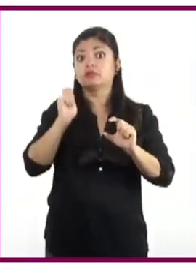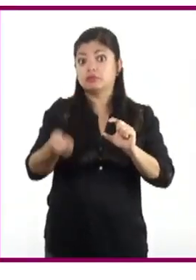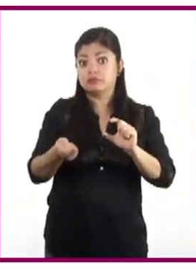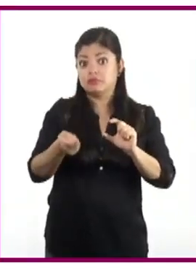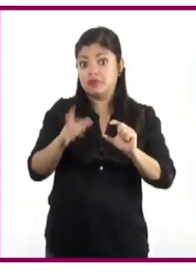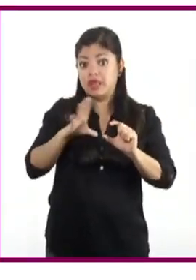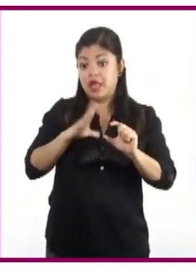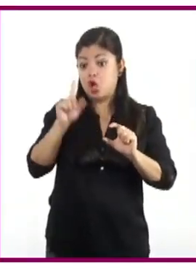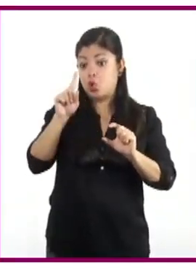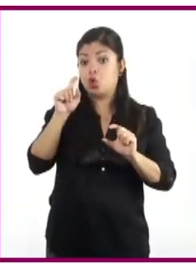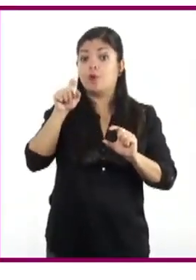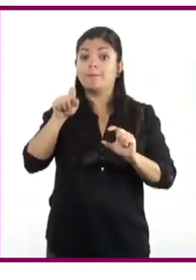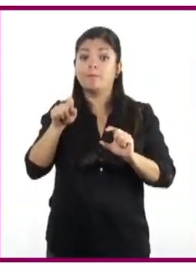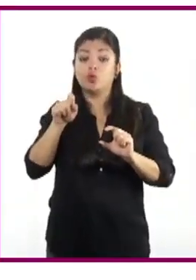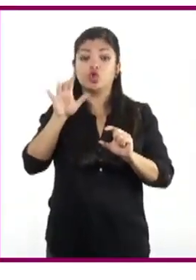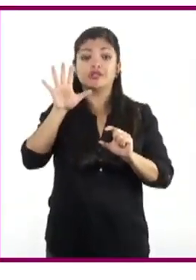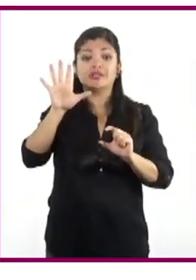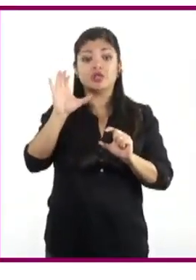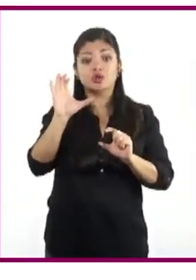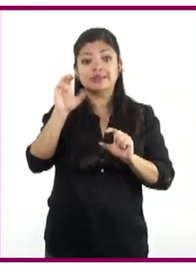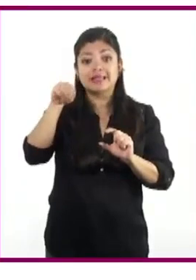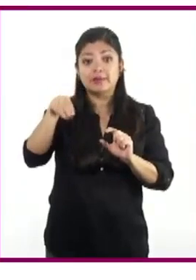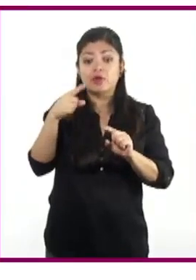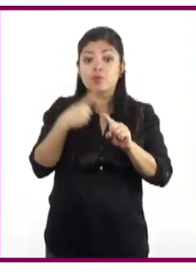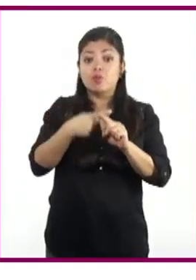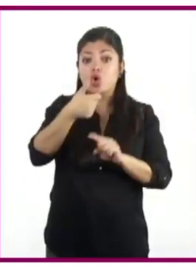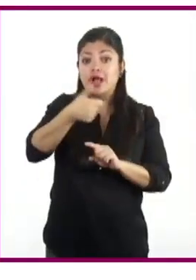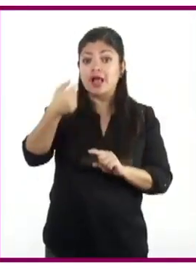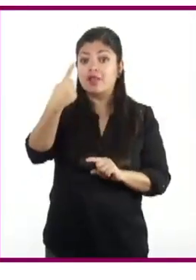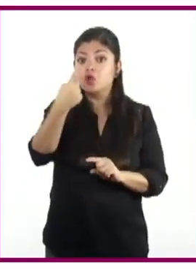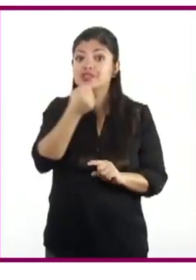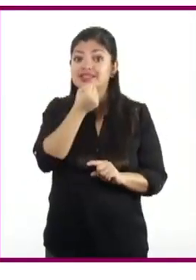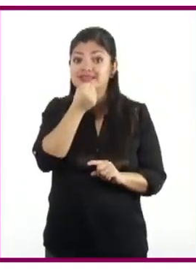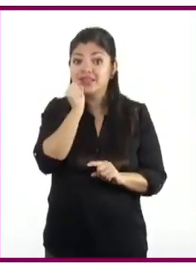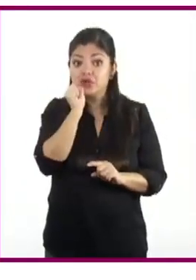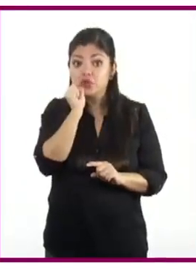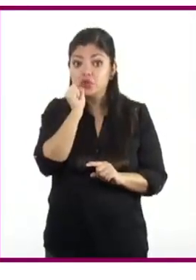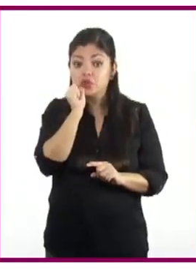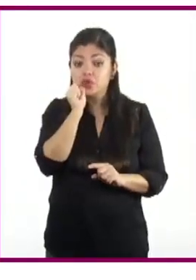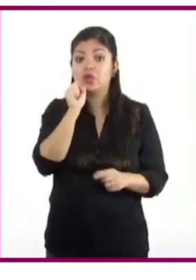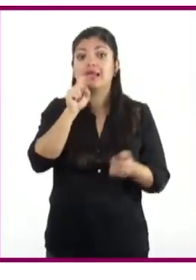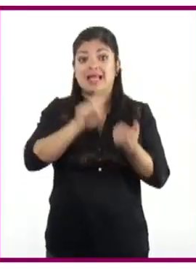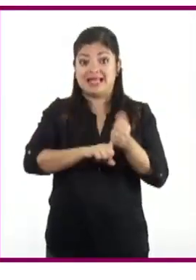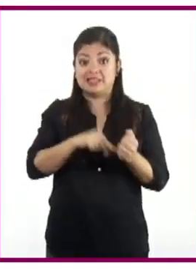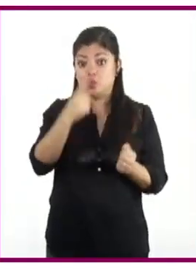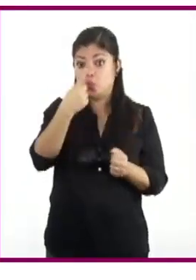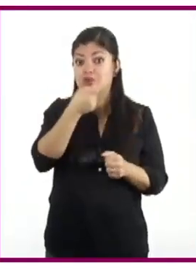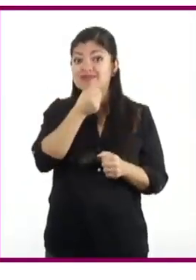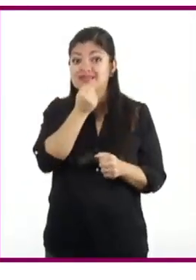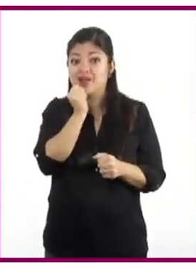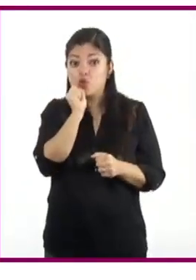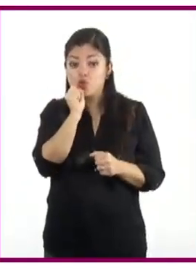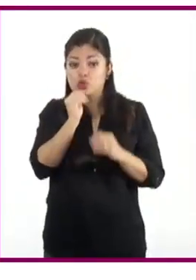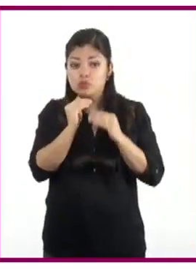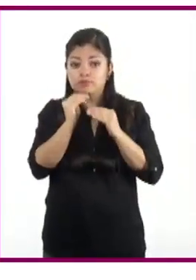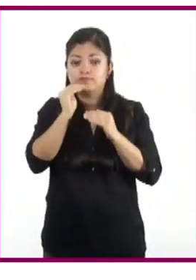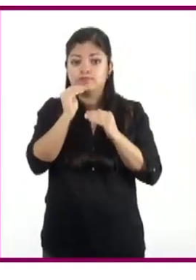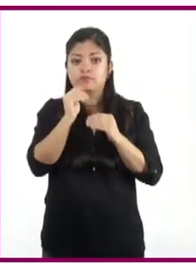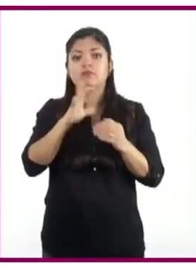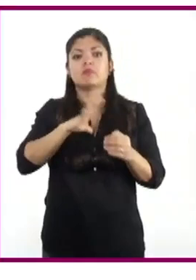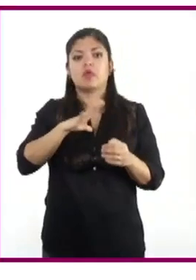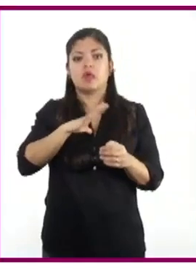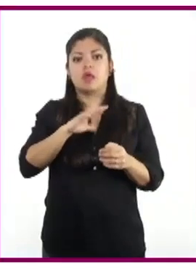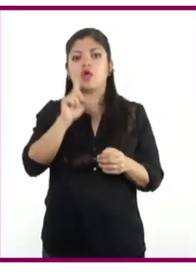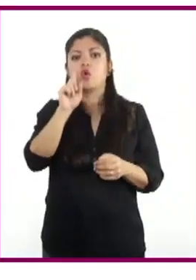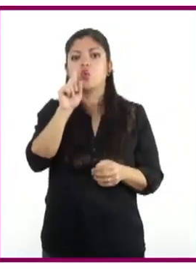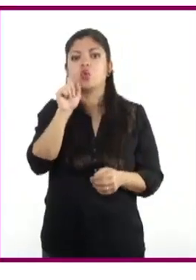de 1.5 centímetros por segundo, al pasar un segundo, llega a una altura